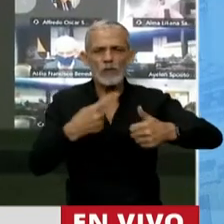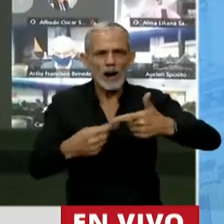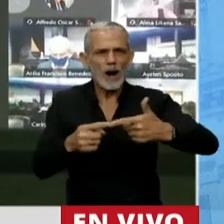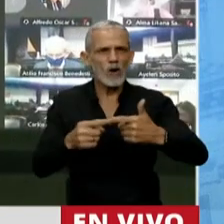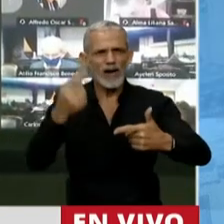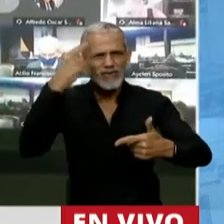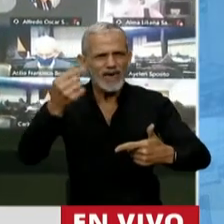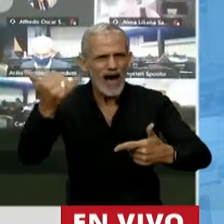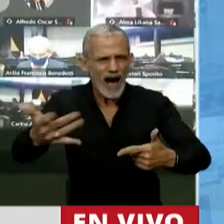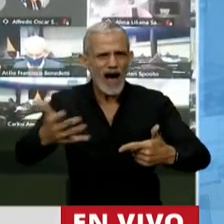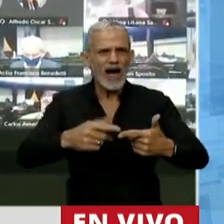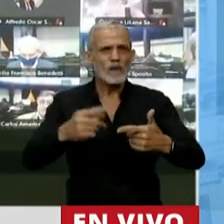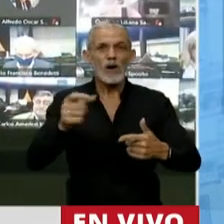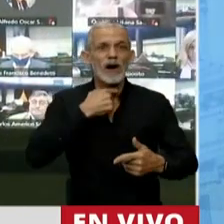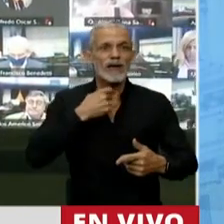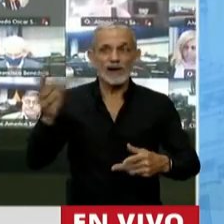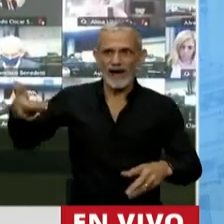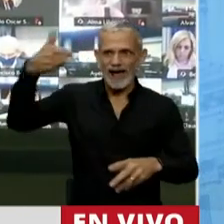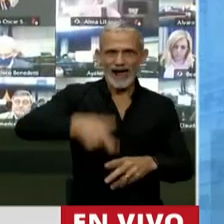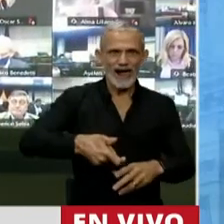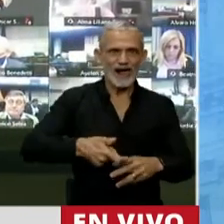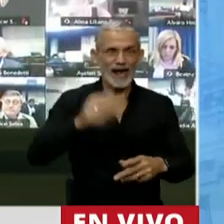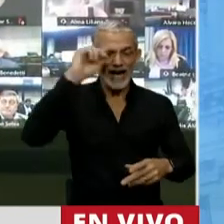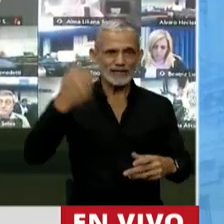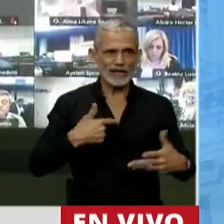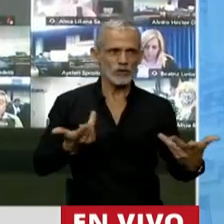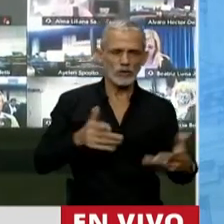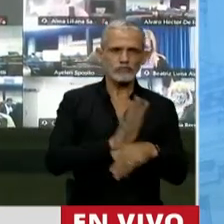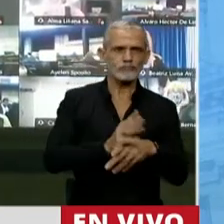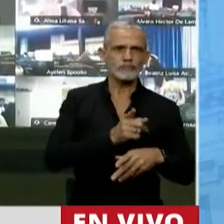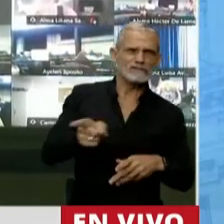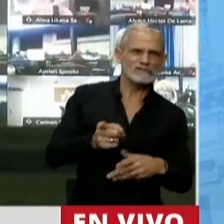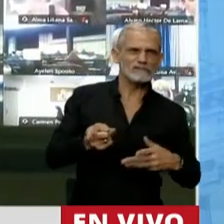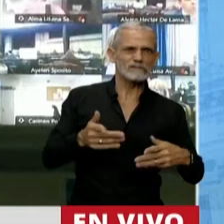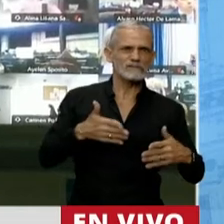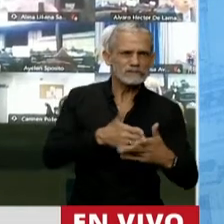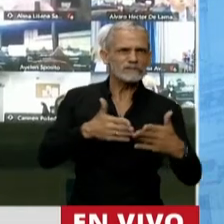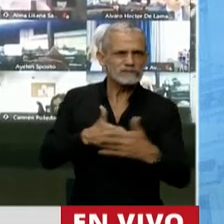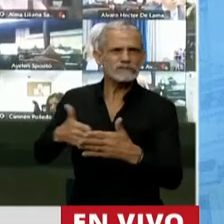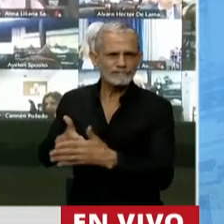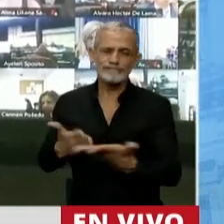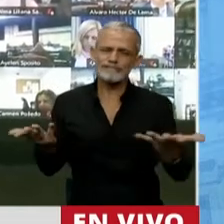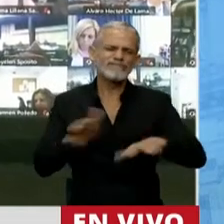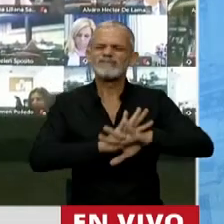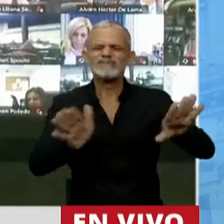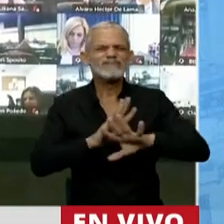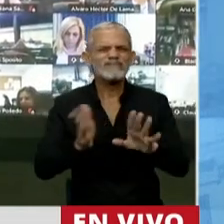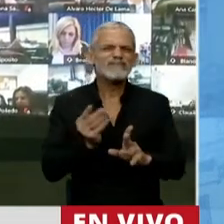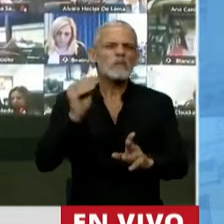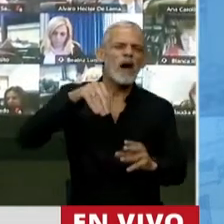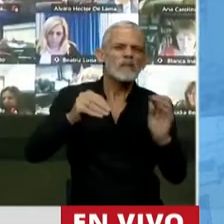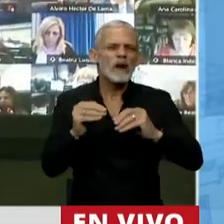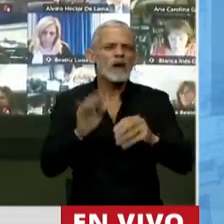los emprendedores, para los que quieren venir a invertir. Y yo le pido, por favor, señor presidente, que dejemos de